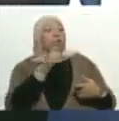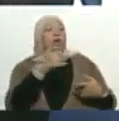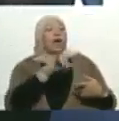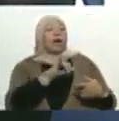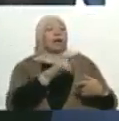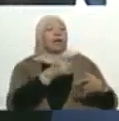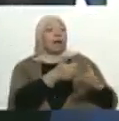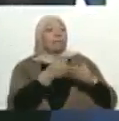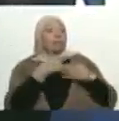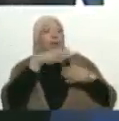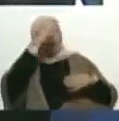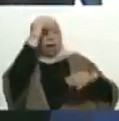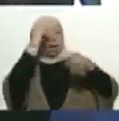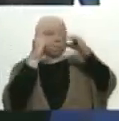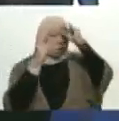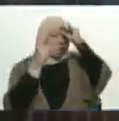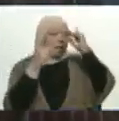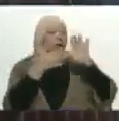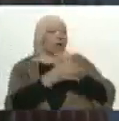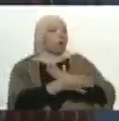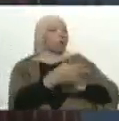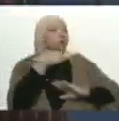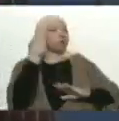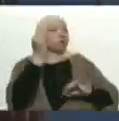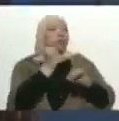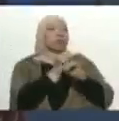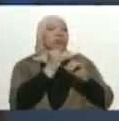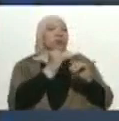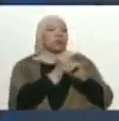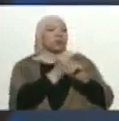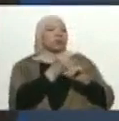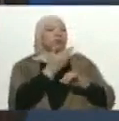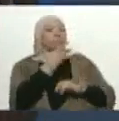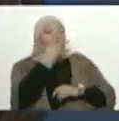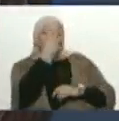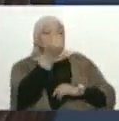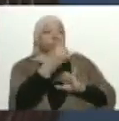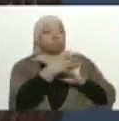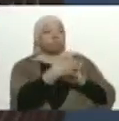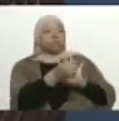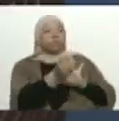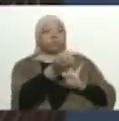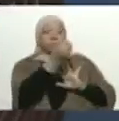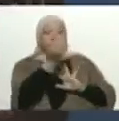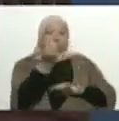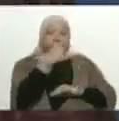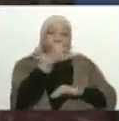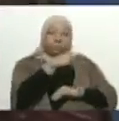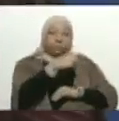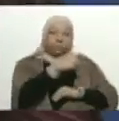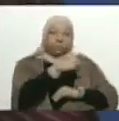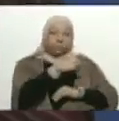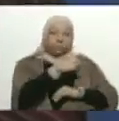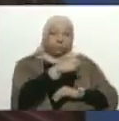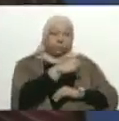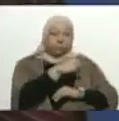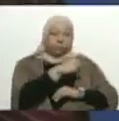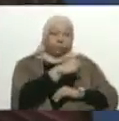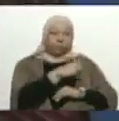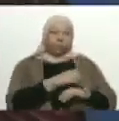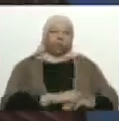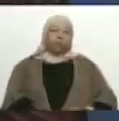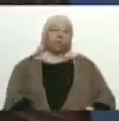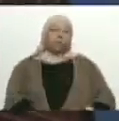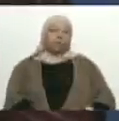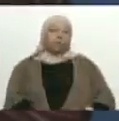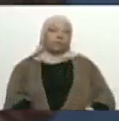tenemos. No sabemos aprovechar al 100% el Internet, por ejemplo, ¿no? Pero sí,